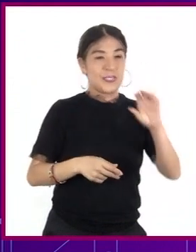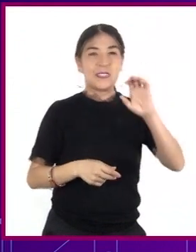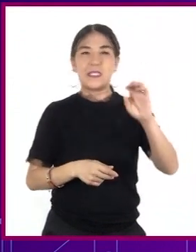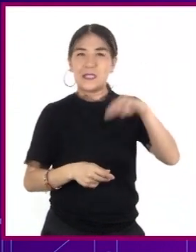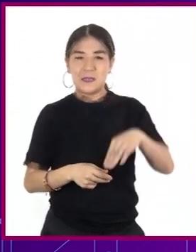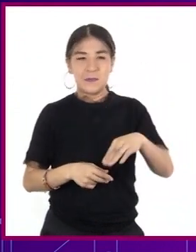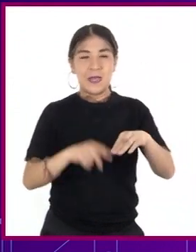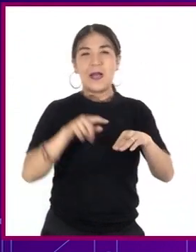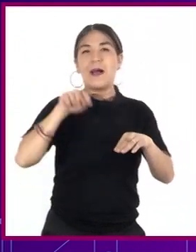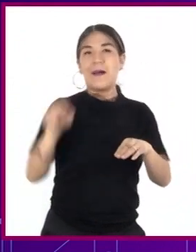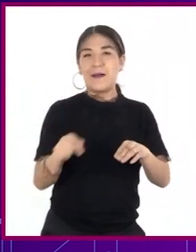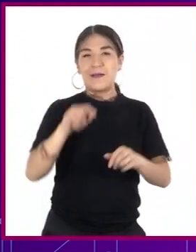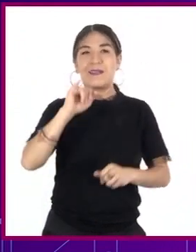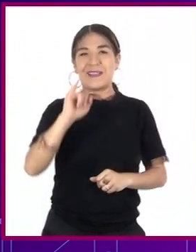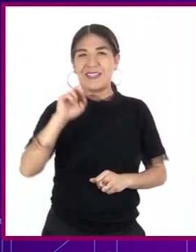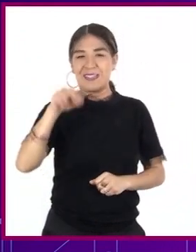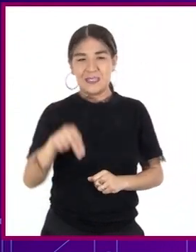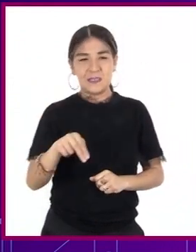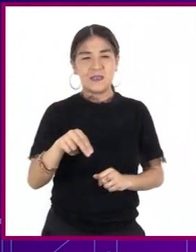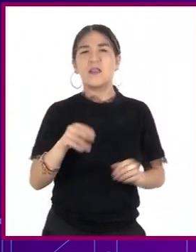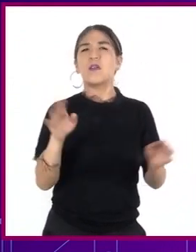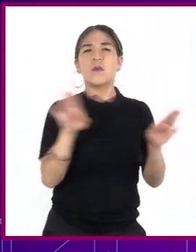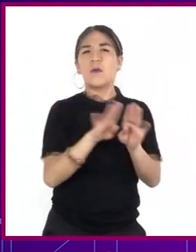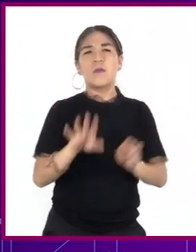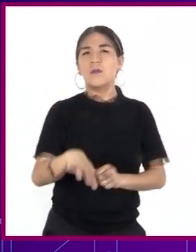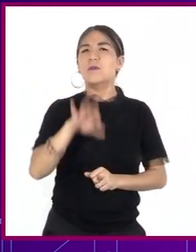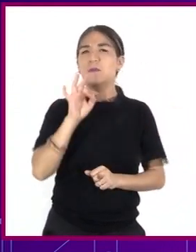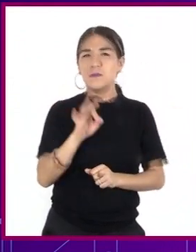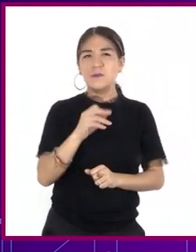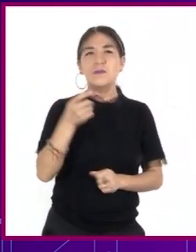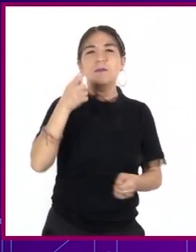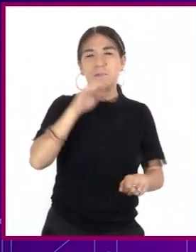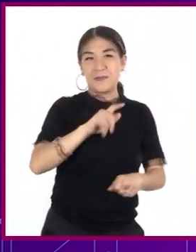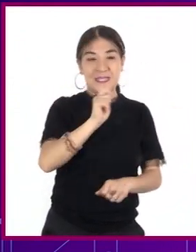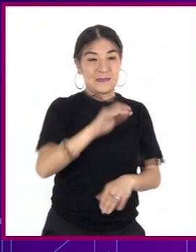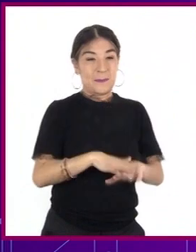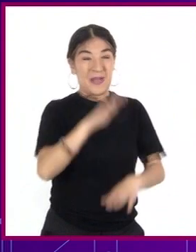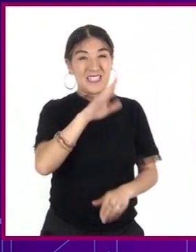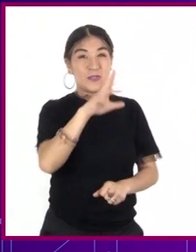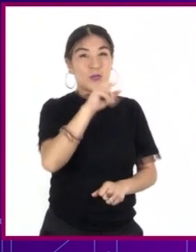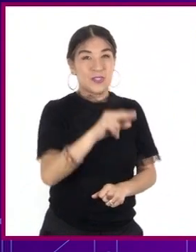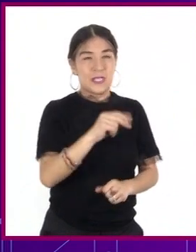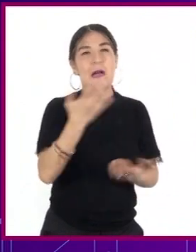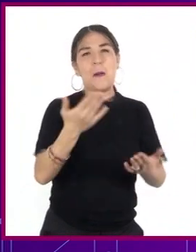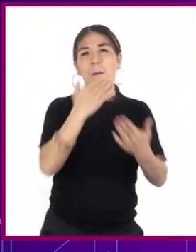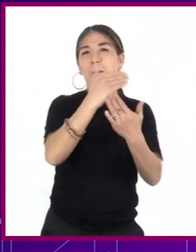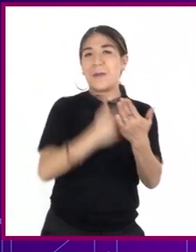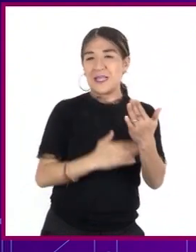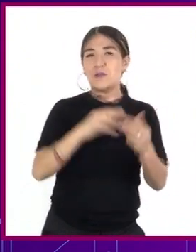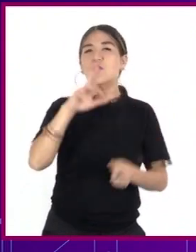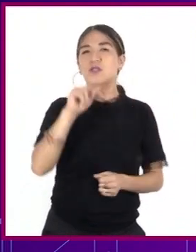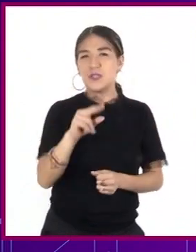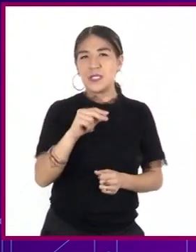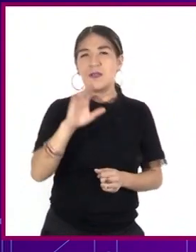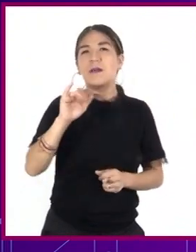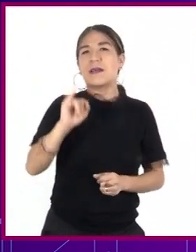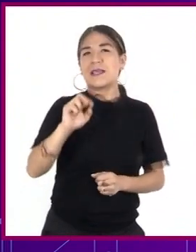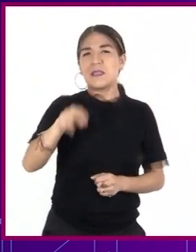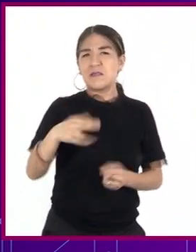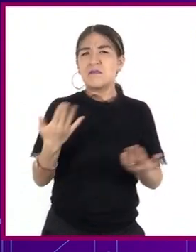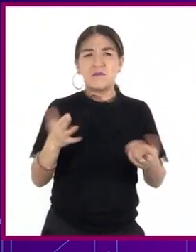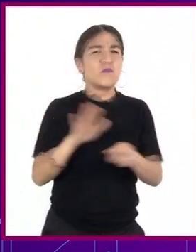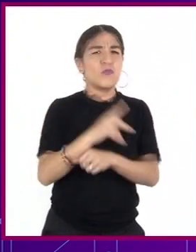a pulgadas, se deben obtener más de 80 o menos de 80 pulgadas. ¿Por